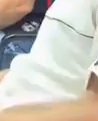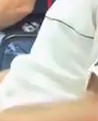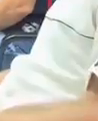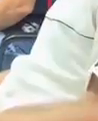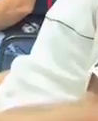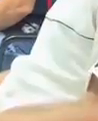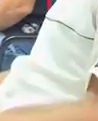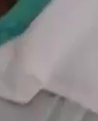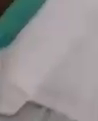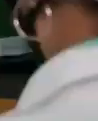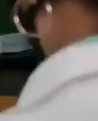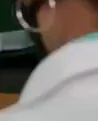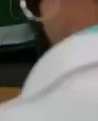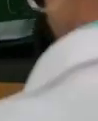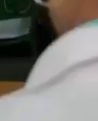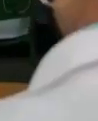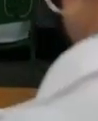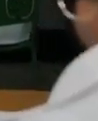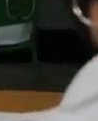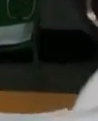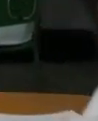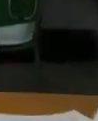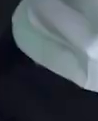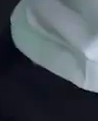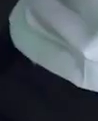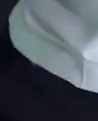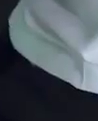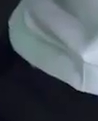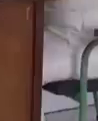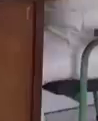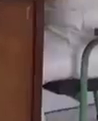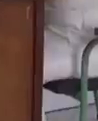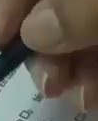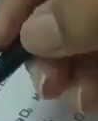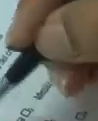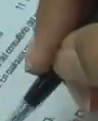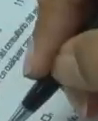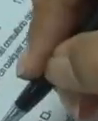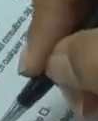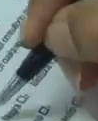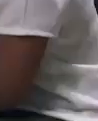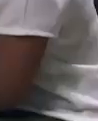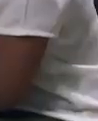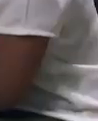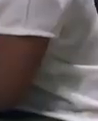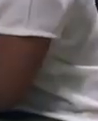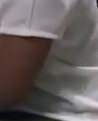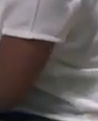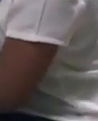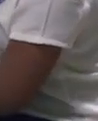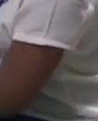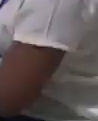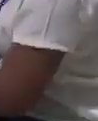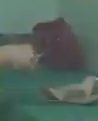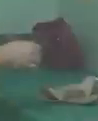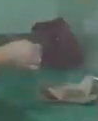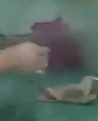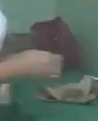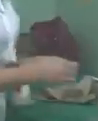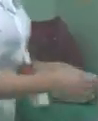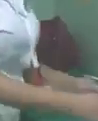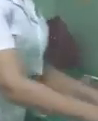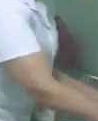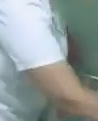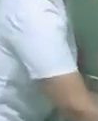sobrecargas de estrellas hoy encendidas por aquel sol de luz larga. En esta